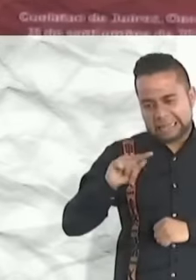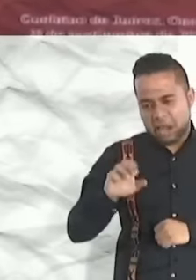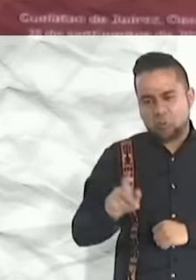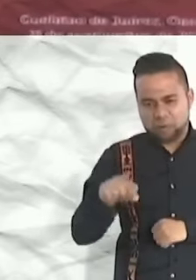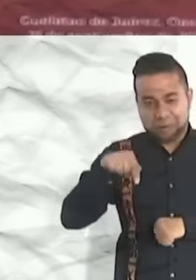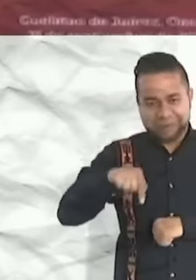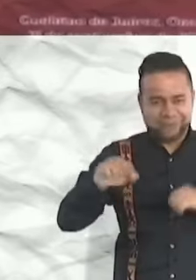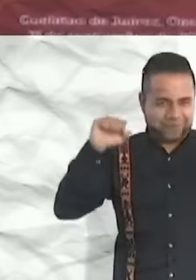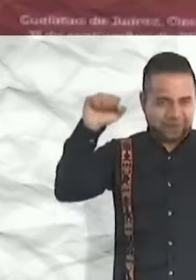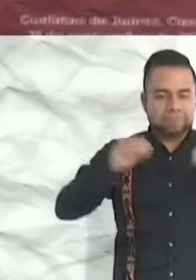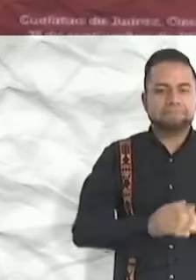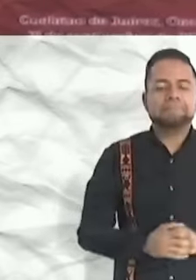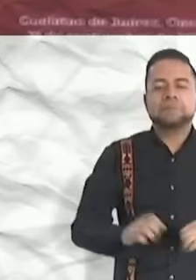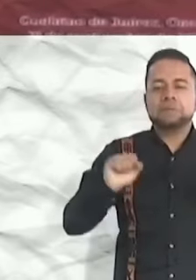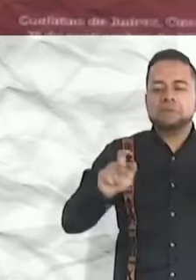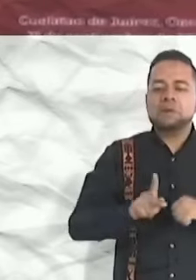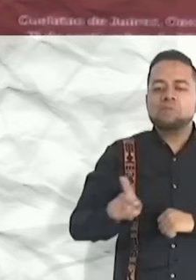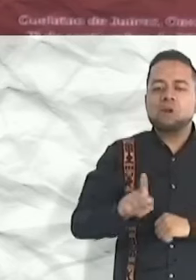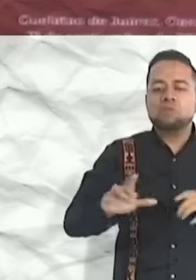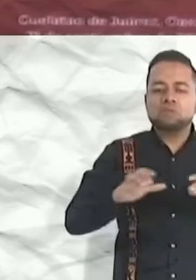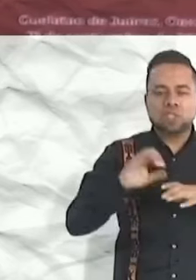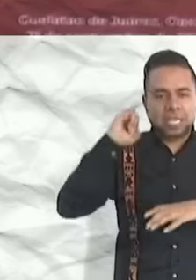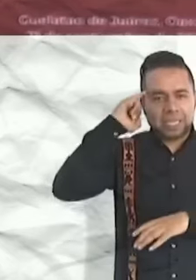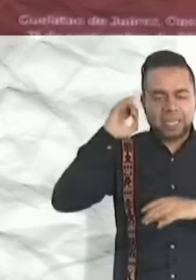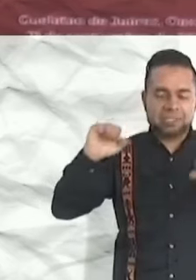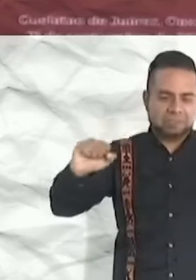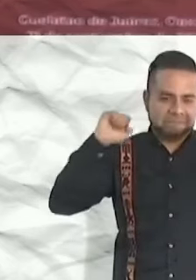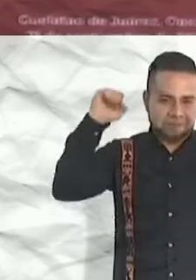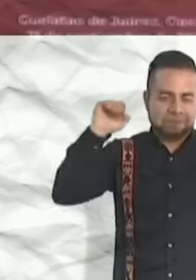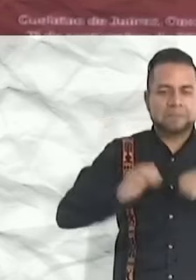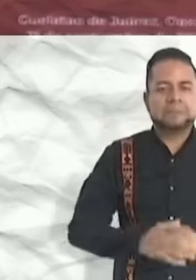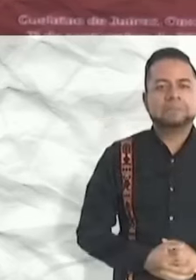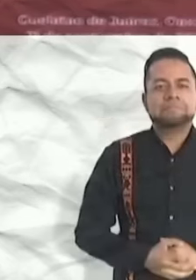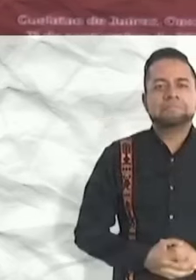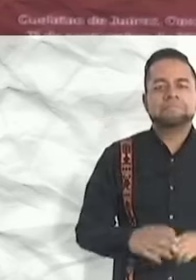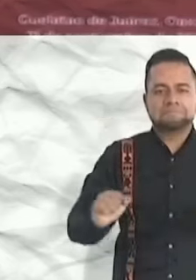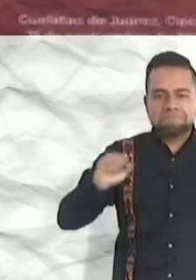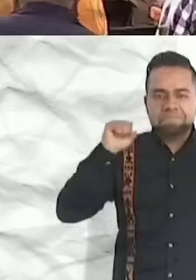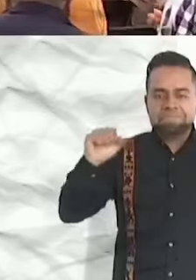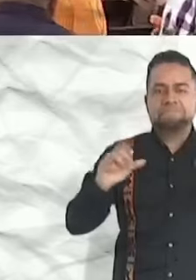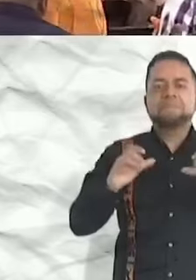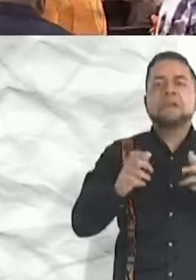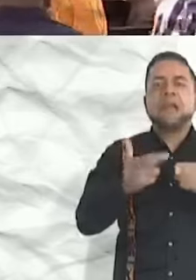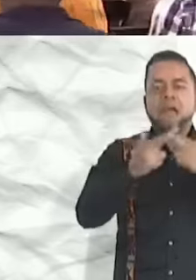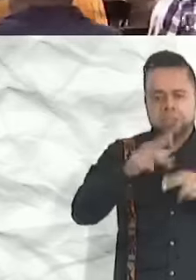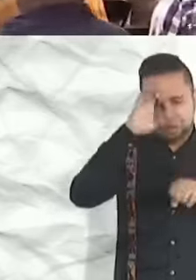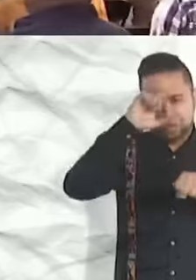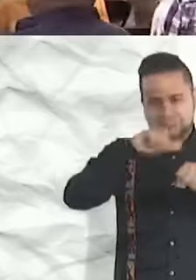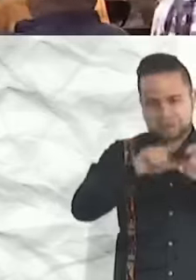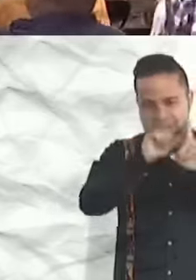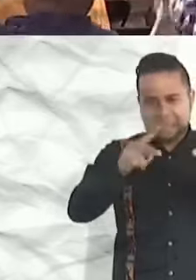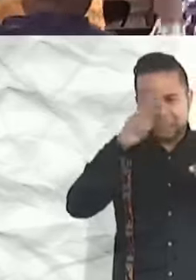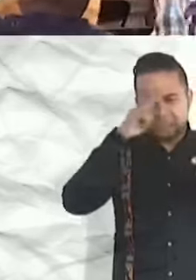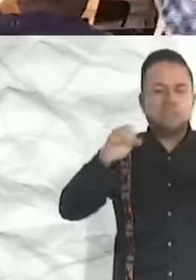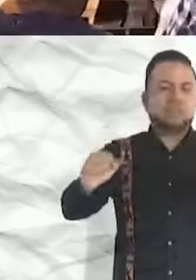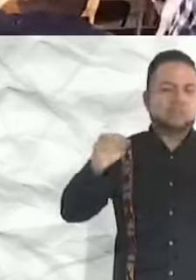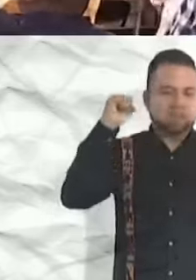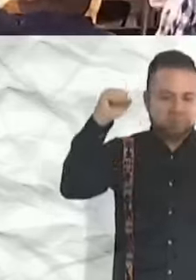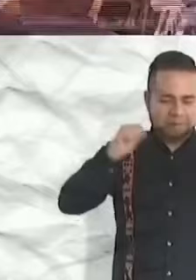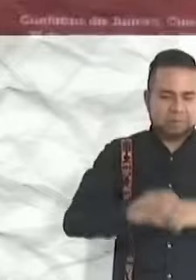¡Viva! ¡Viva los pueblos indígenas! ¡Viva! ¡Viva la grandeza cultural de México! ¡Viva!